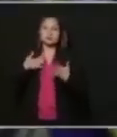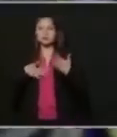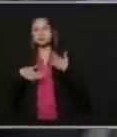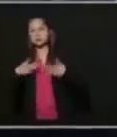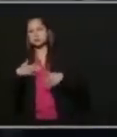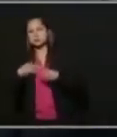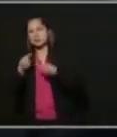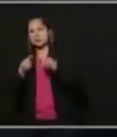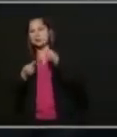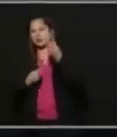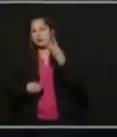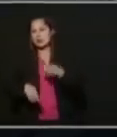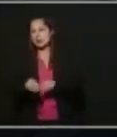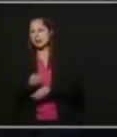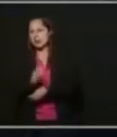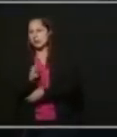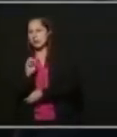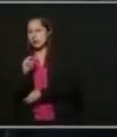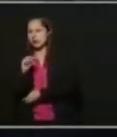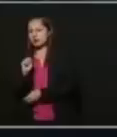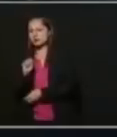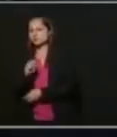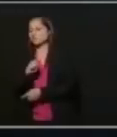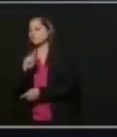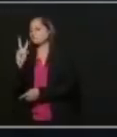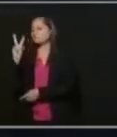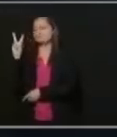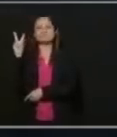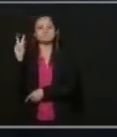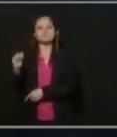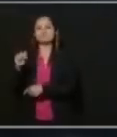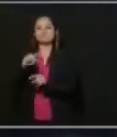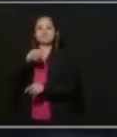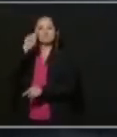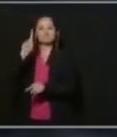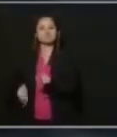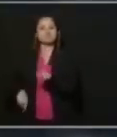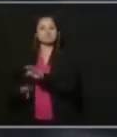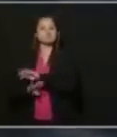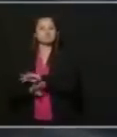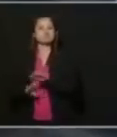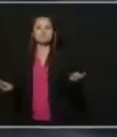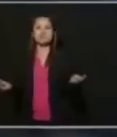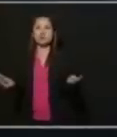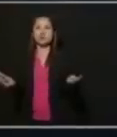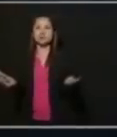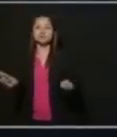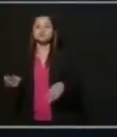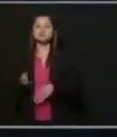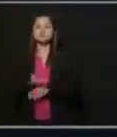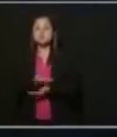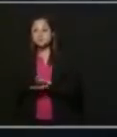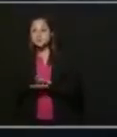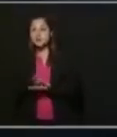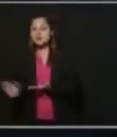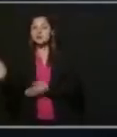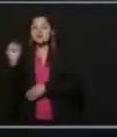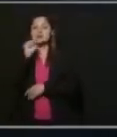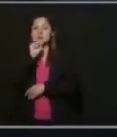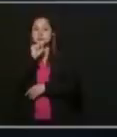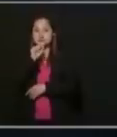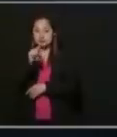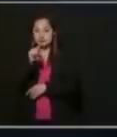etcétera, etcétera. Ya no va a ser así. Y vamos también a